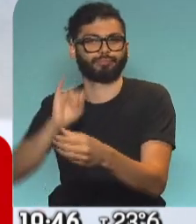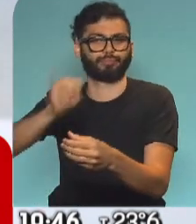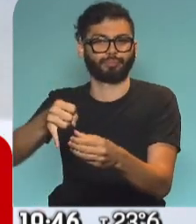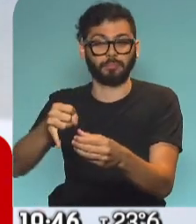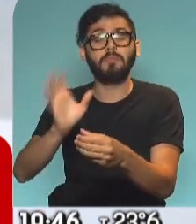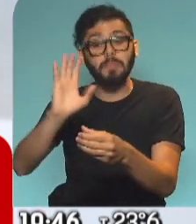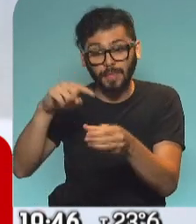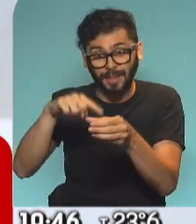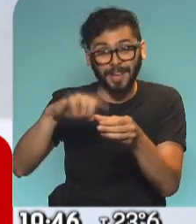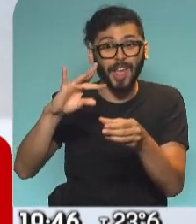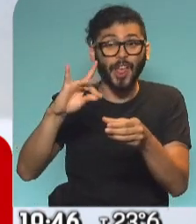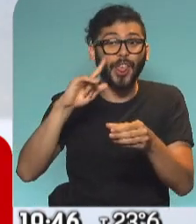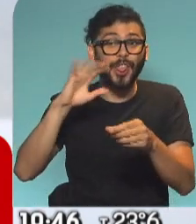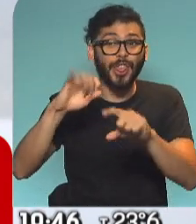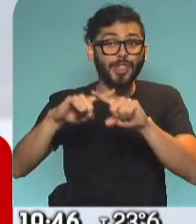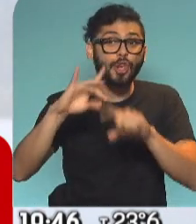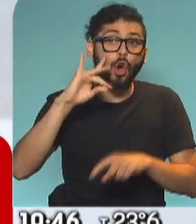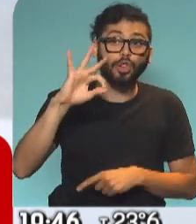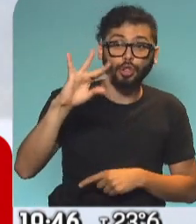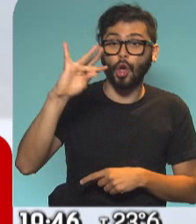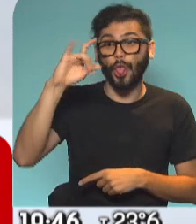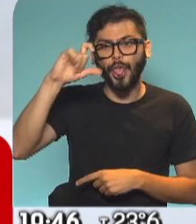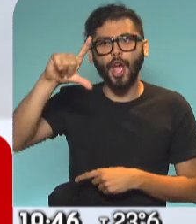cloro que sí existe abundante literatura